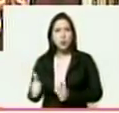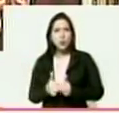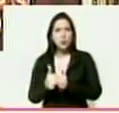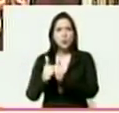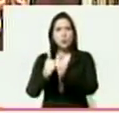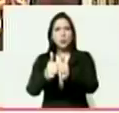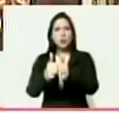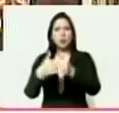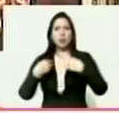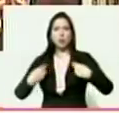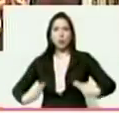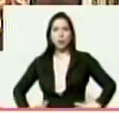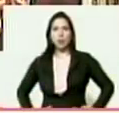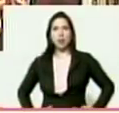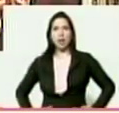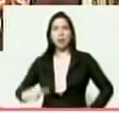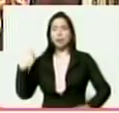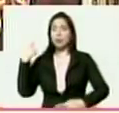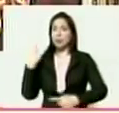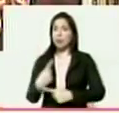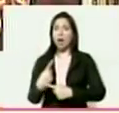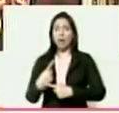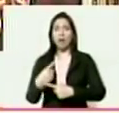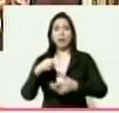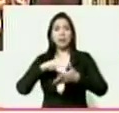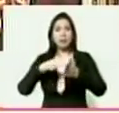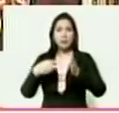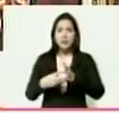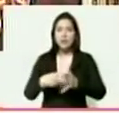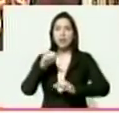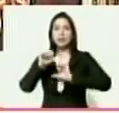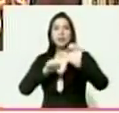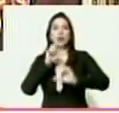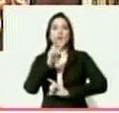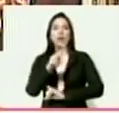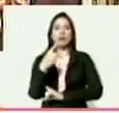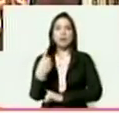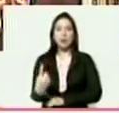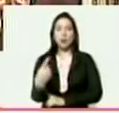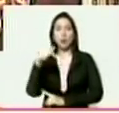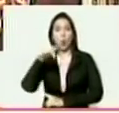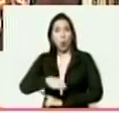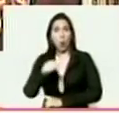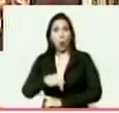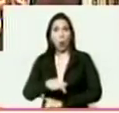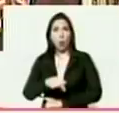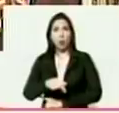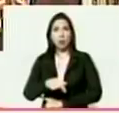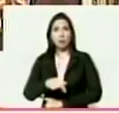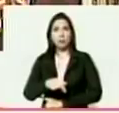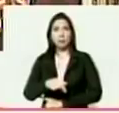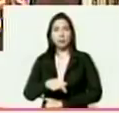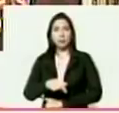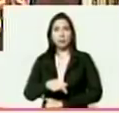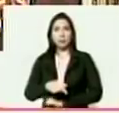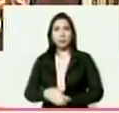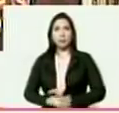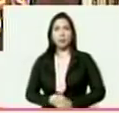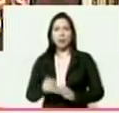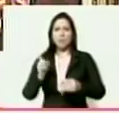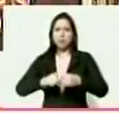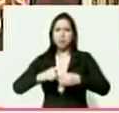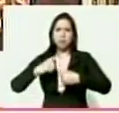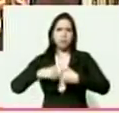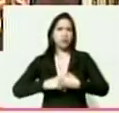humanidad de lo que debe ser el siglo XXI, hoy se incorporan importantes temas